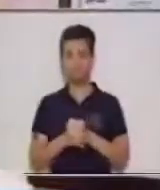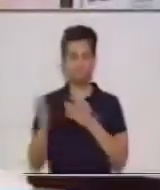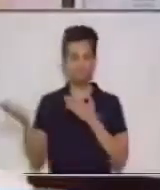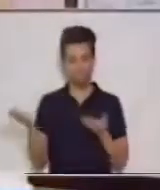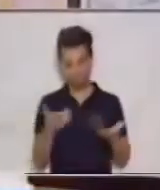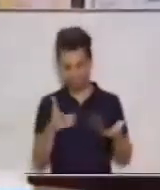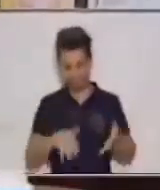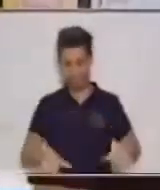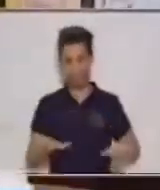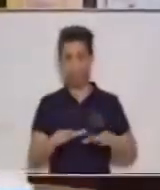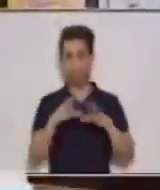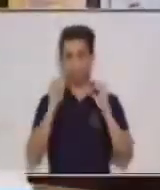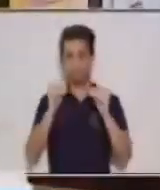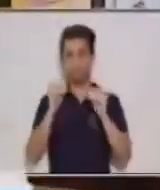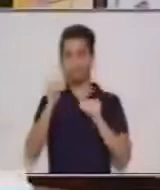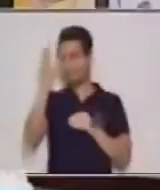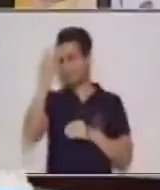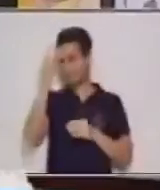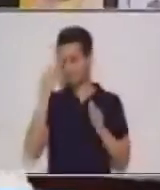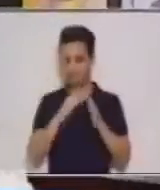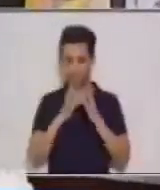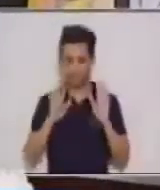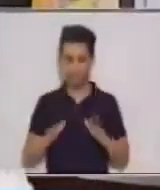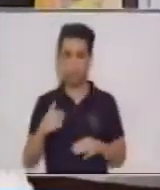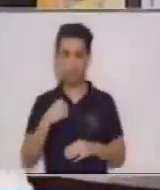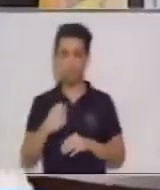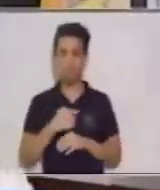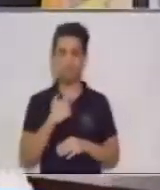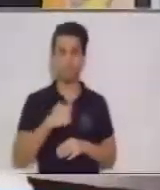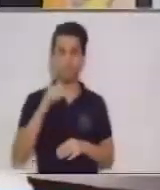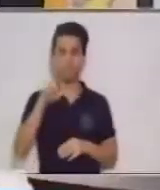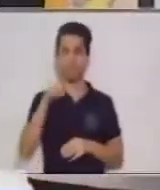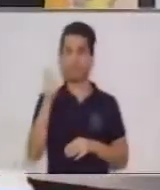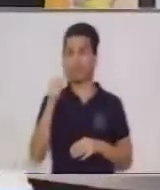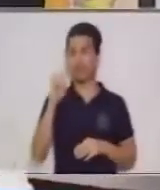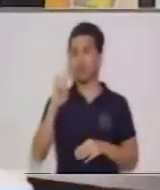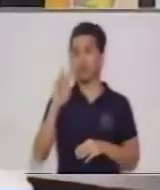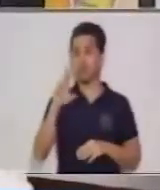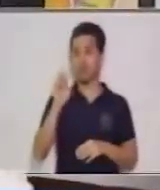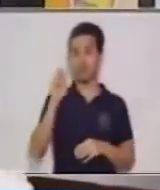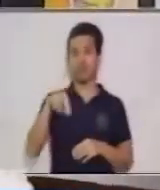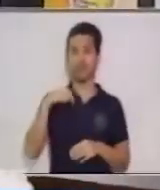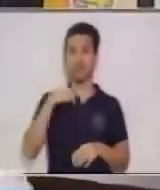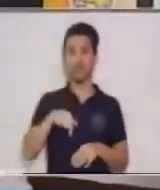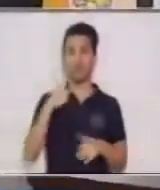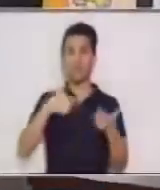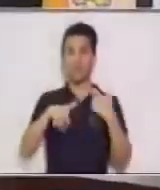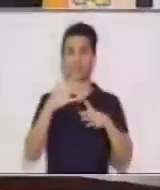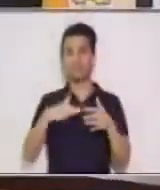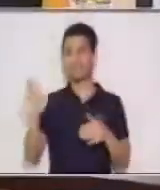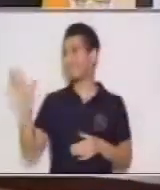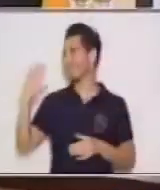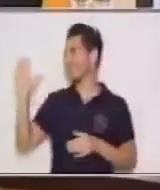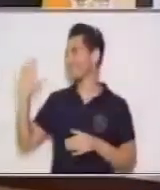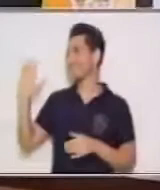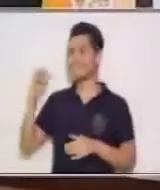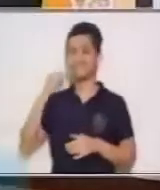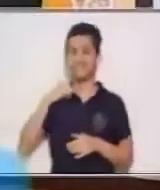Bienvenidos a este espacio educativo Aprendo en Casa. Mi nombre es Laurín Calderón. Hoy en Lengua de Señas me acompaña Mauricio. Hola